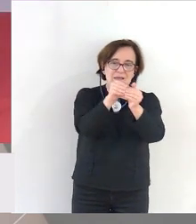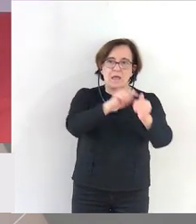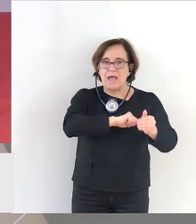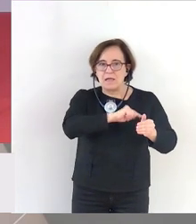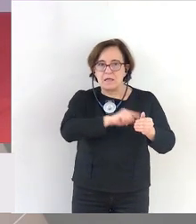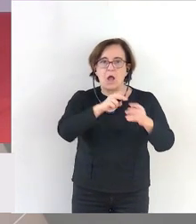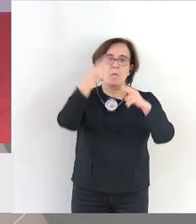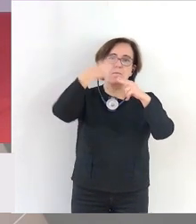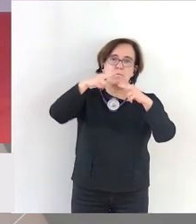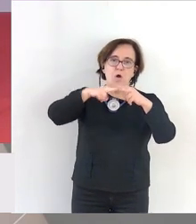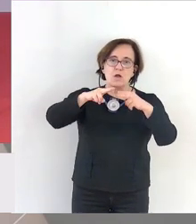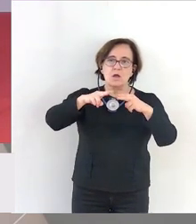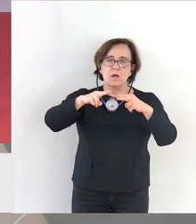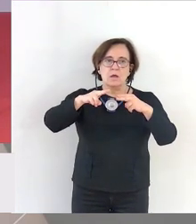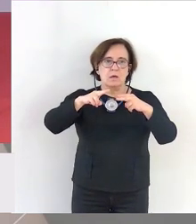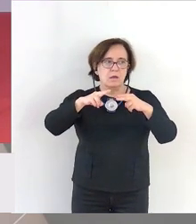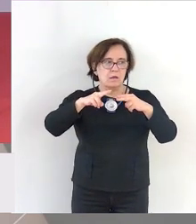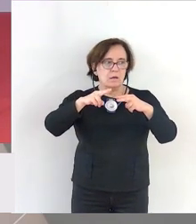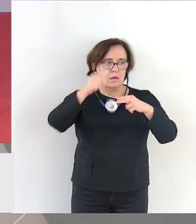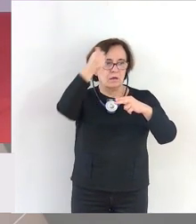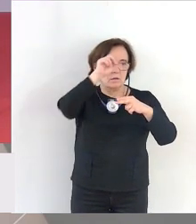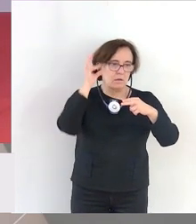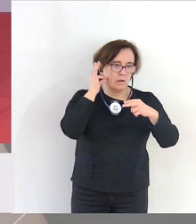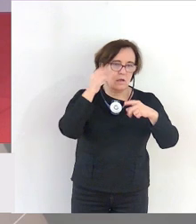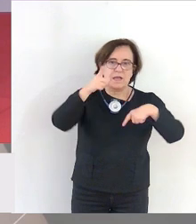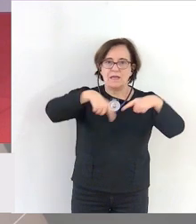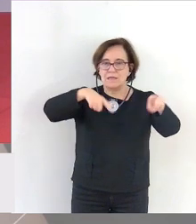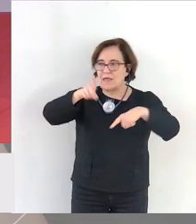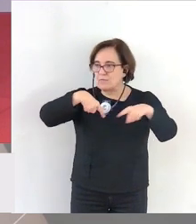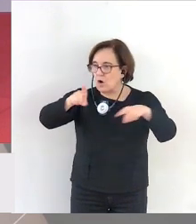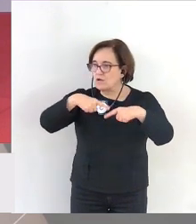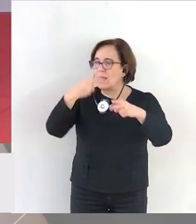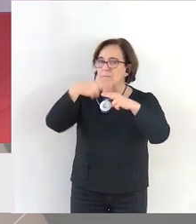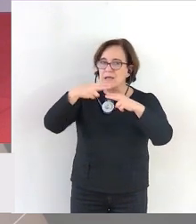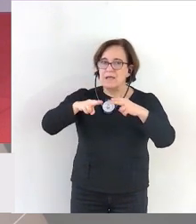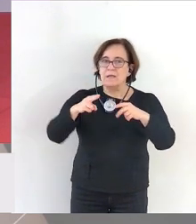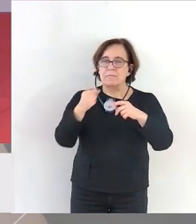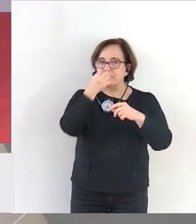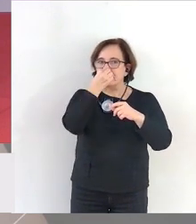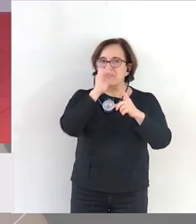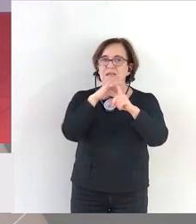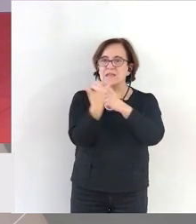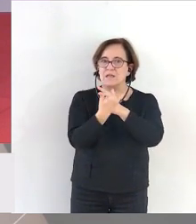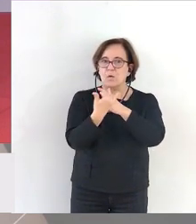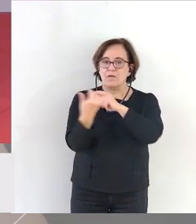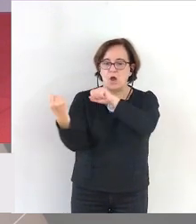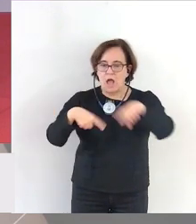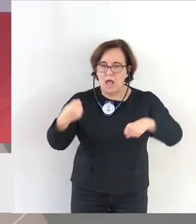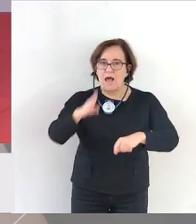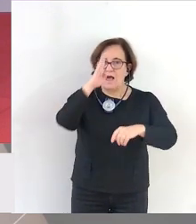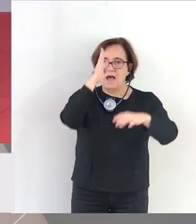políticas de Gero transporte políticas de transporte situación de los migrantes refugiados